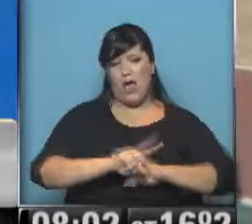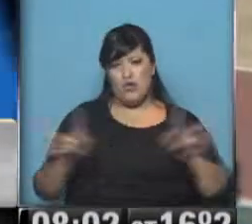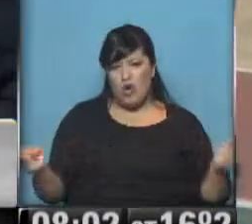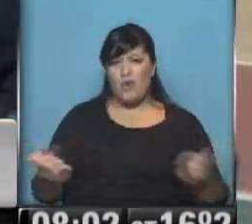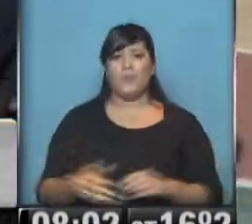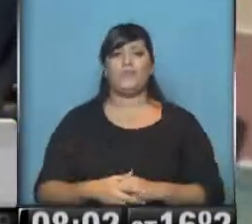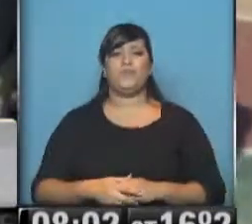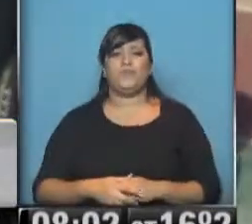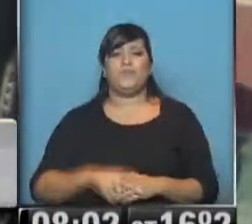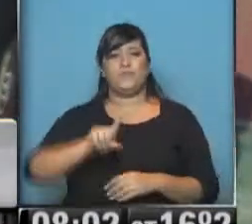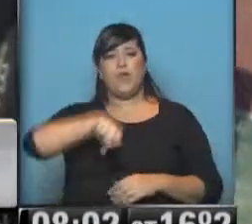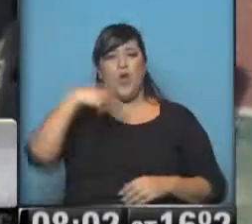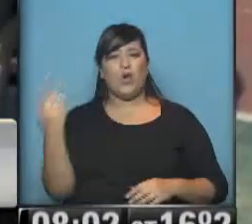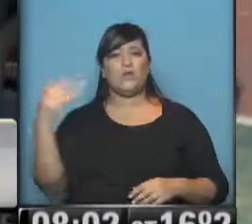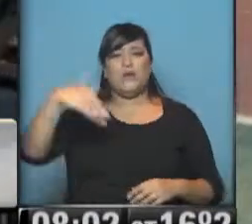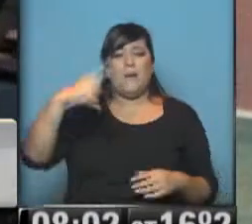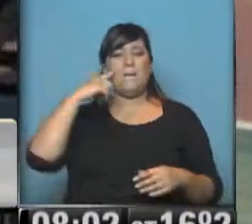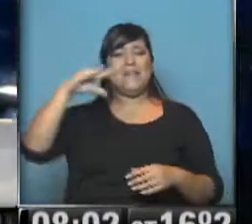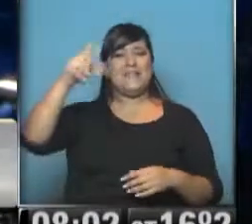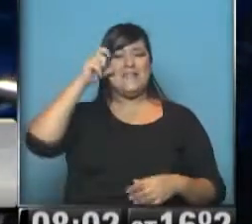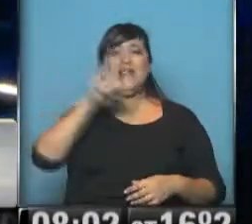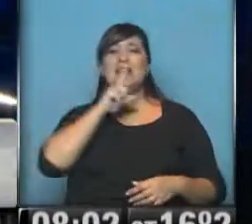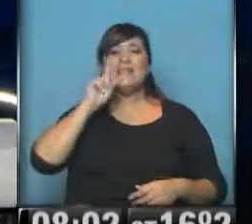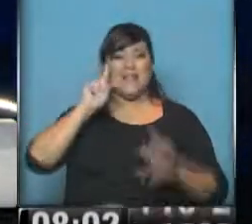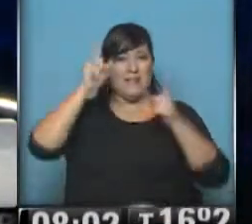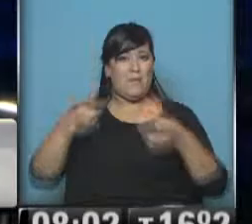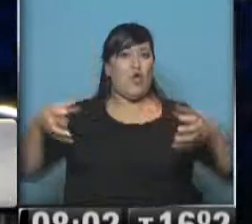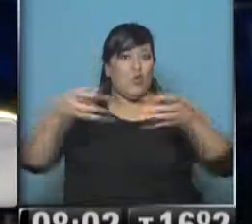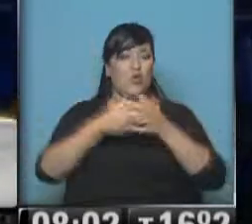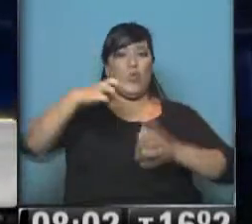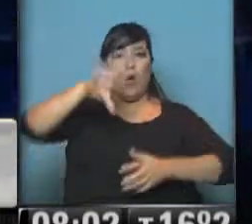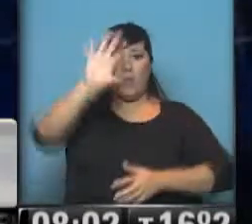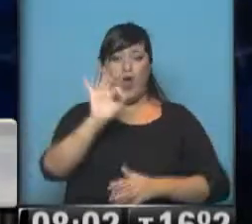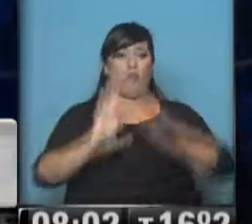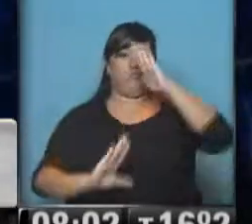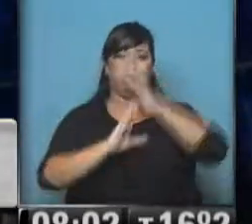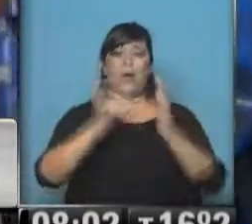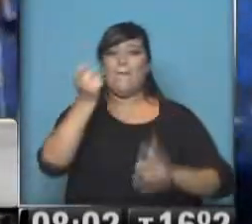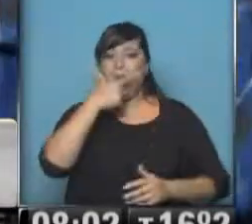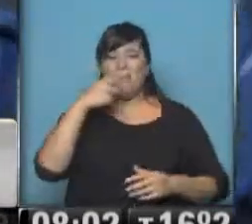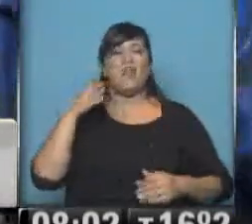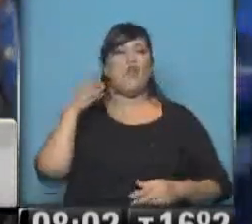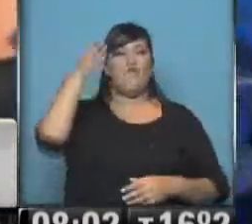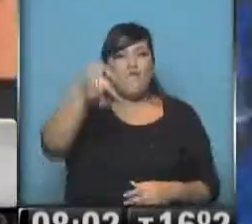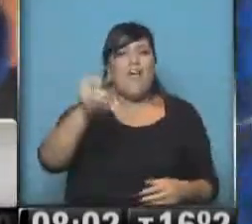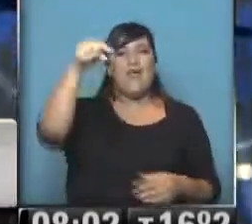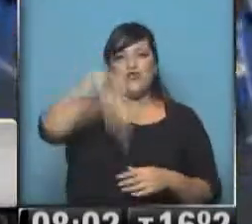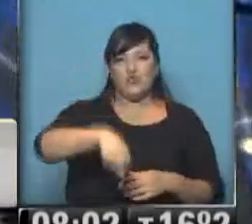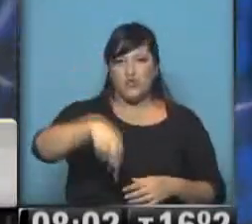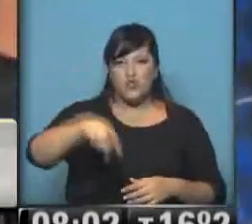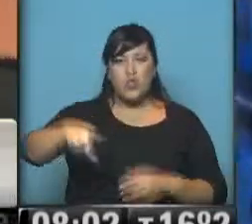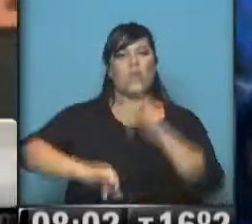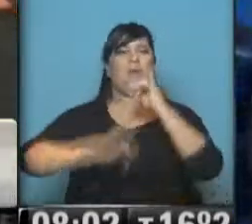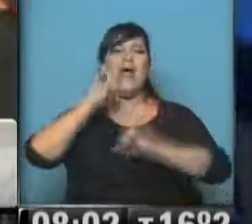gabriela michetti una de las precandidatas del pro que conduce mauricio macri visitó la zona sur de la ciudad para dialogar